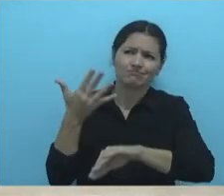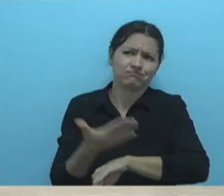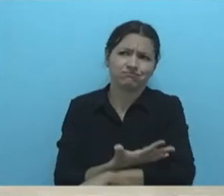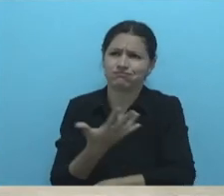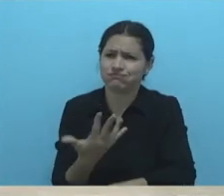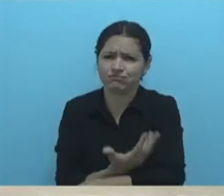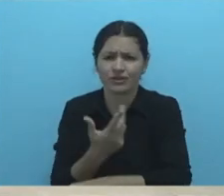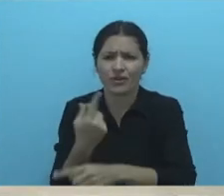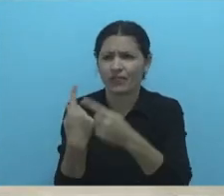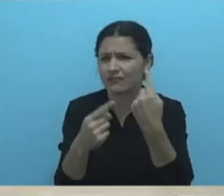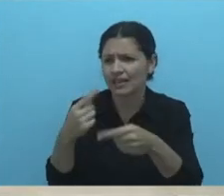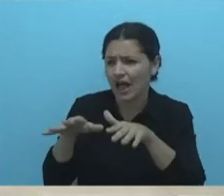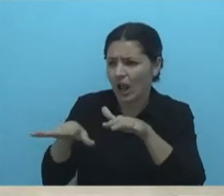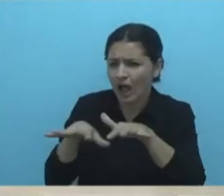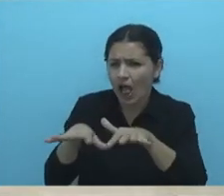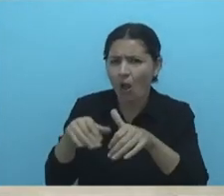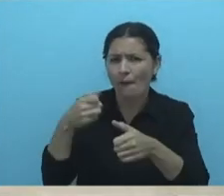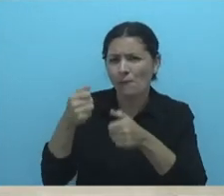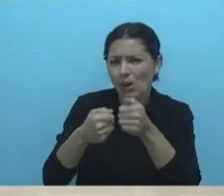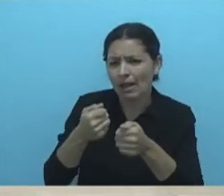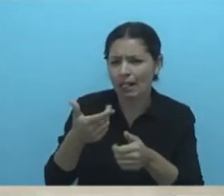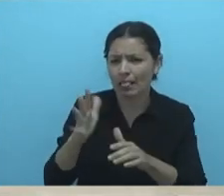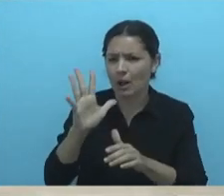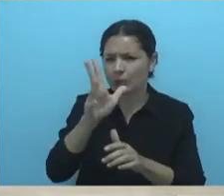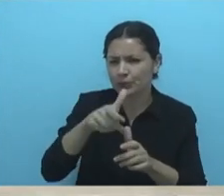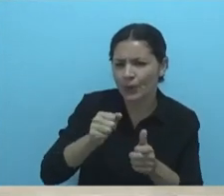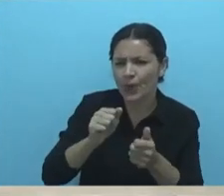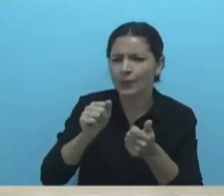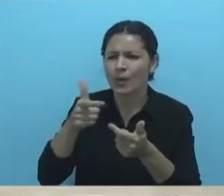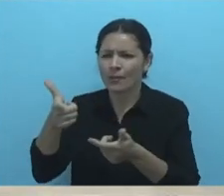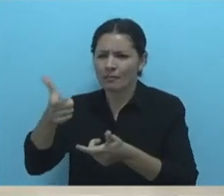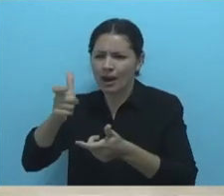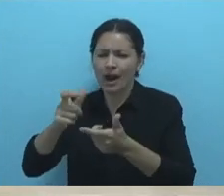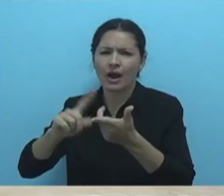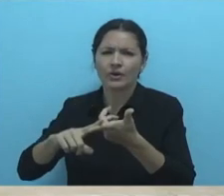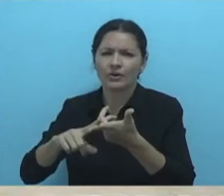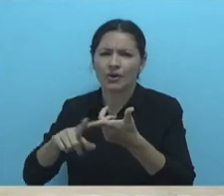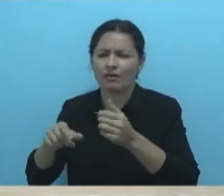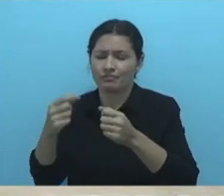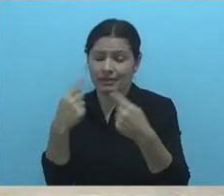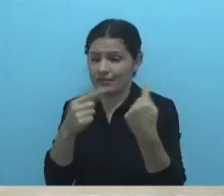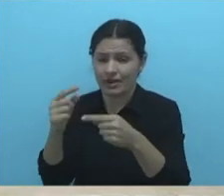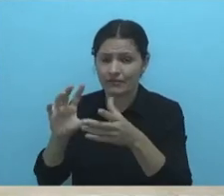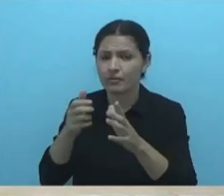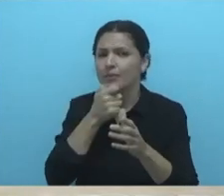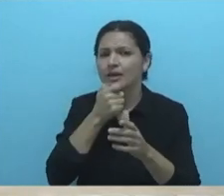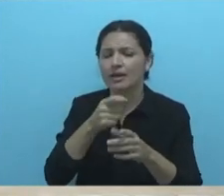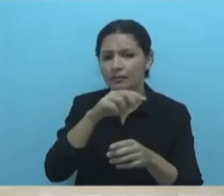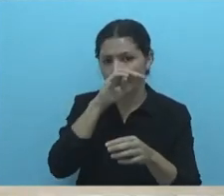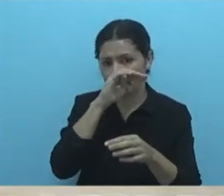que nos acompañaron en esta lucha No yo recuerdo quiero señalarlo a Ezequiel